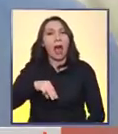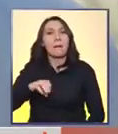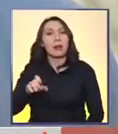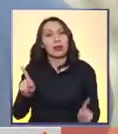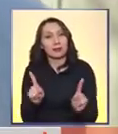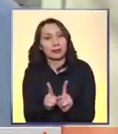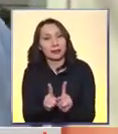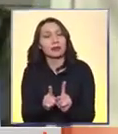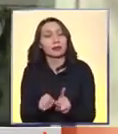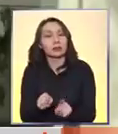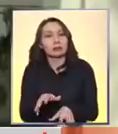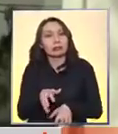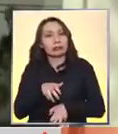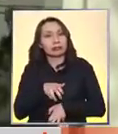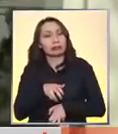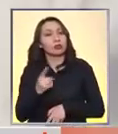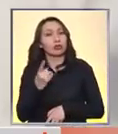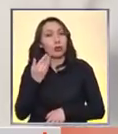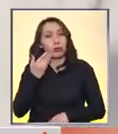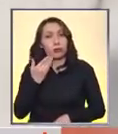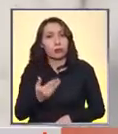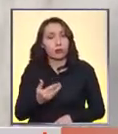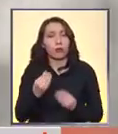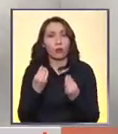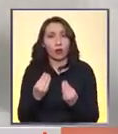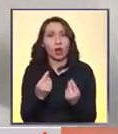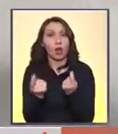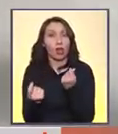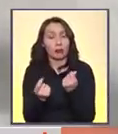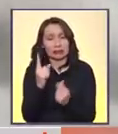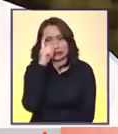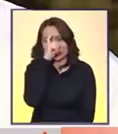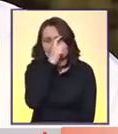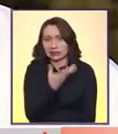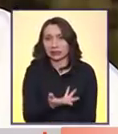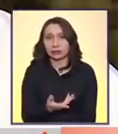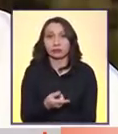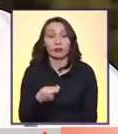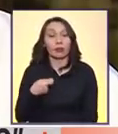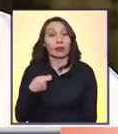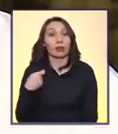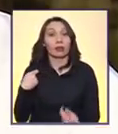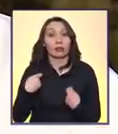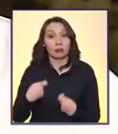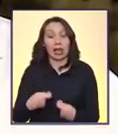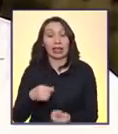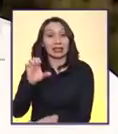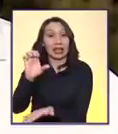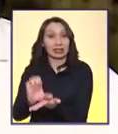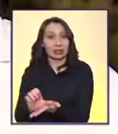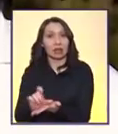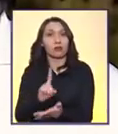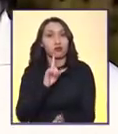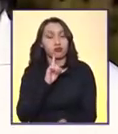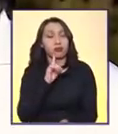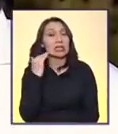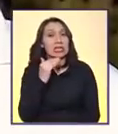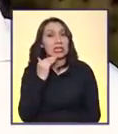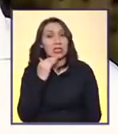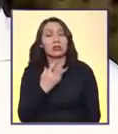Erazo, solo beneficios, incluso desde el punto de vista económico. El costo que provoca para el Estado tener niños conectados a